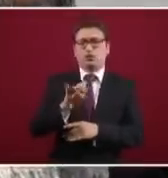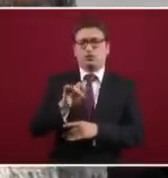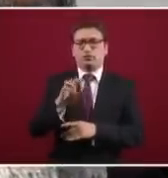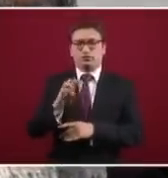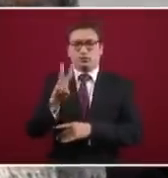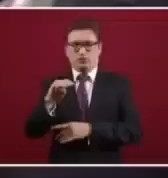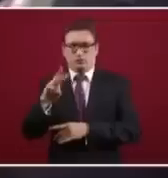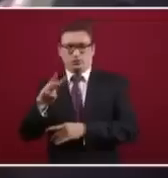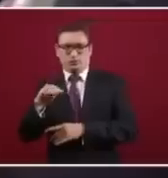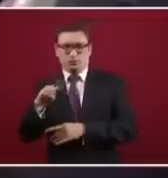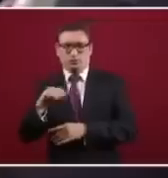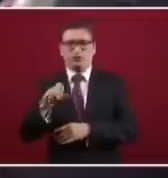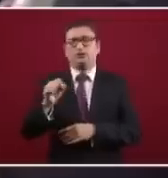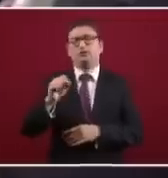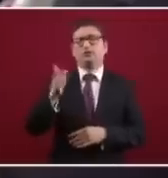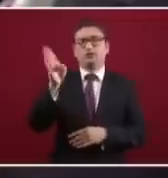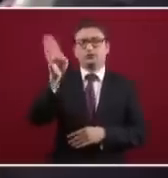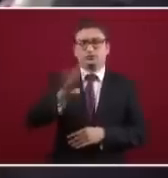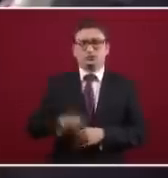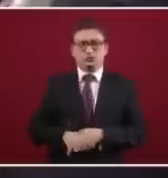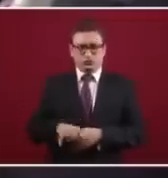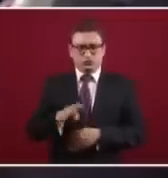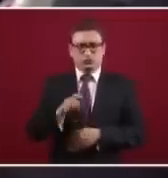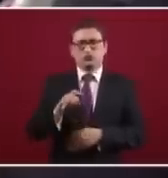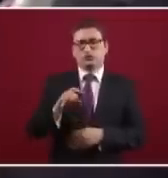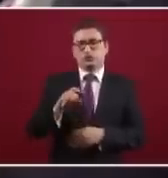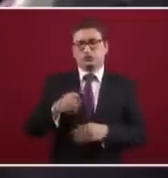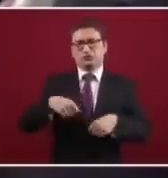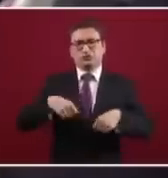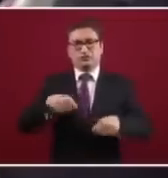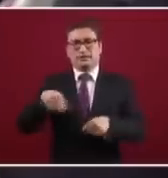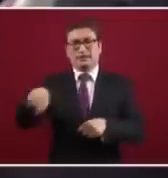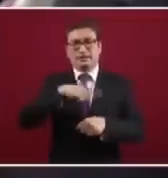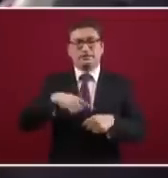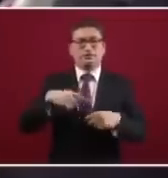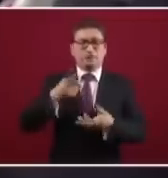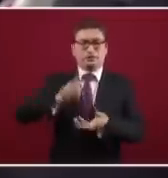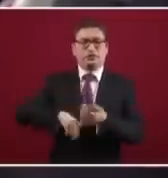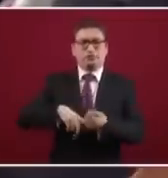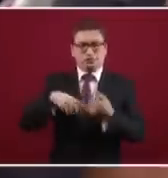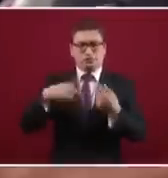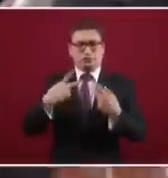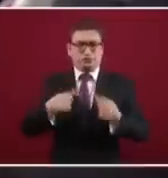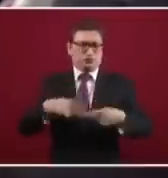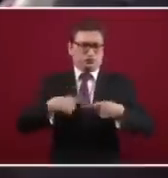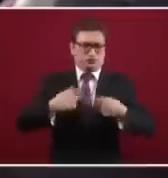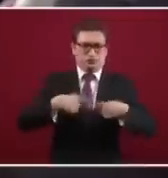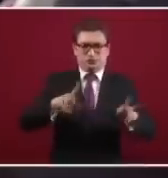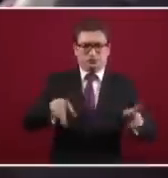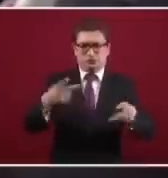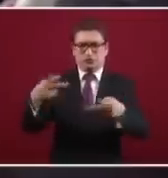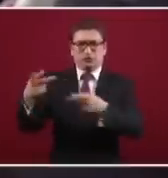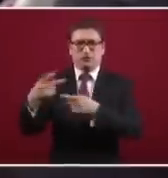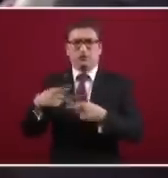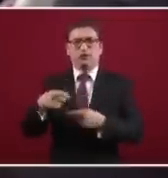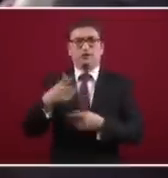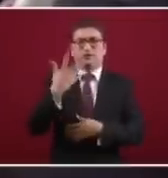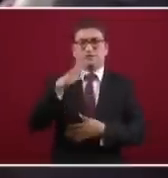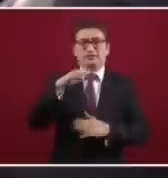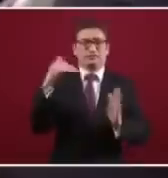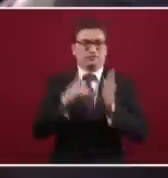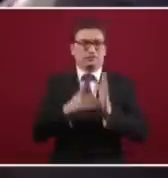la mexicana Soriana tiene en sus tiendas donde vende sus productos a